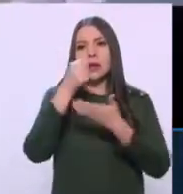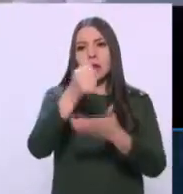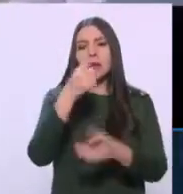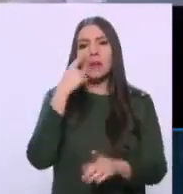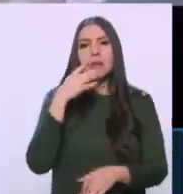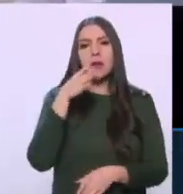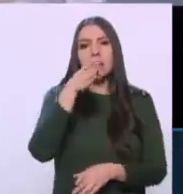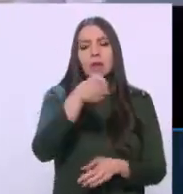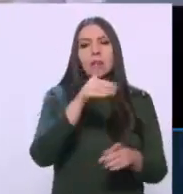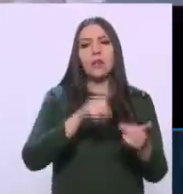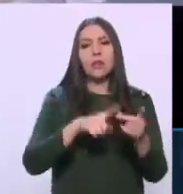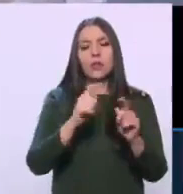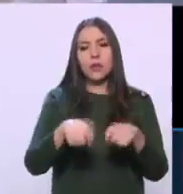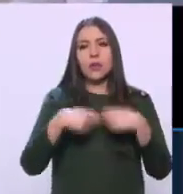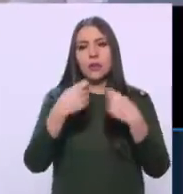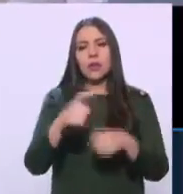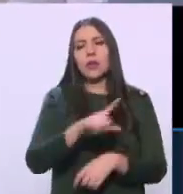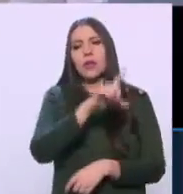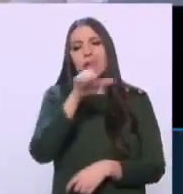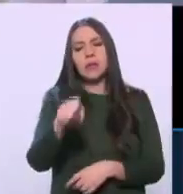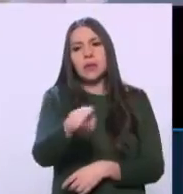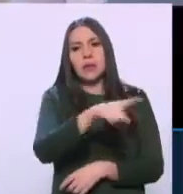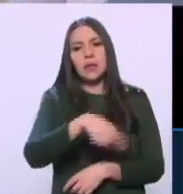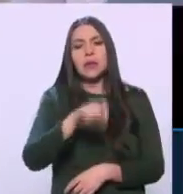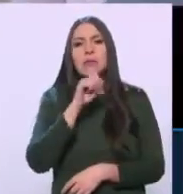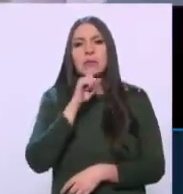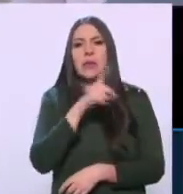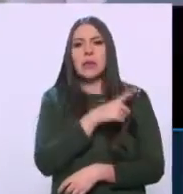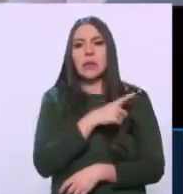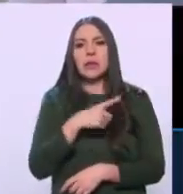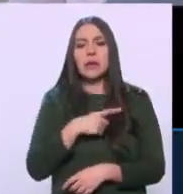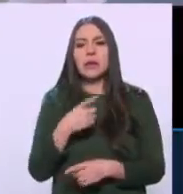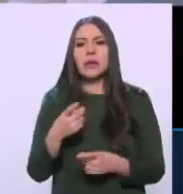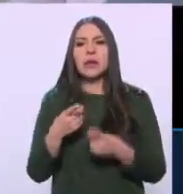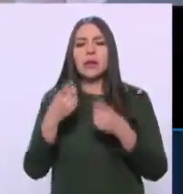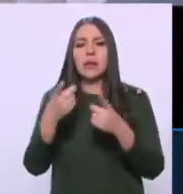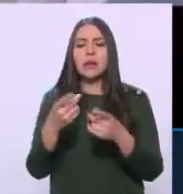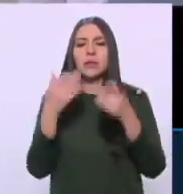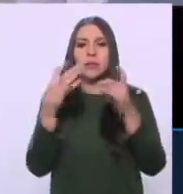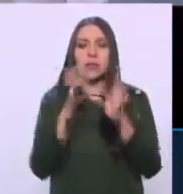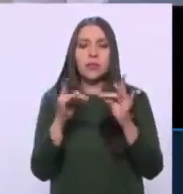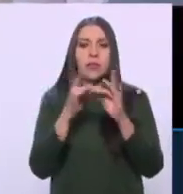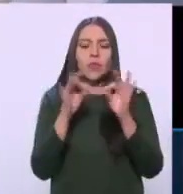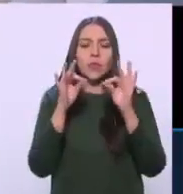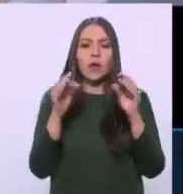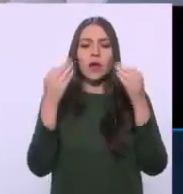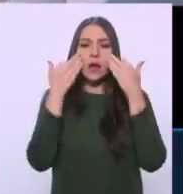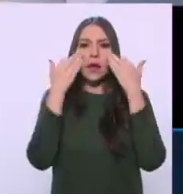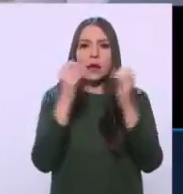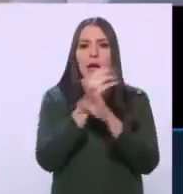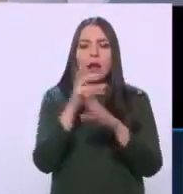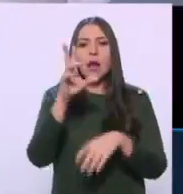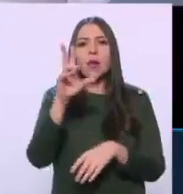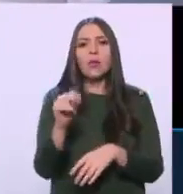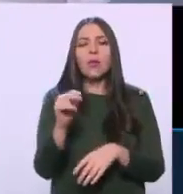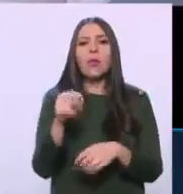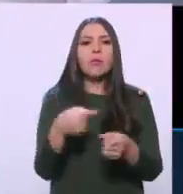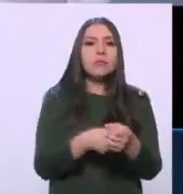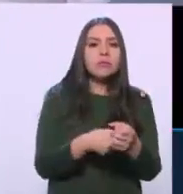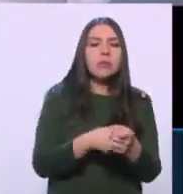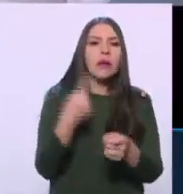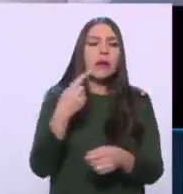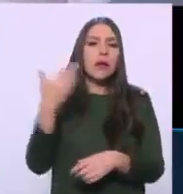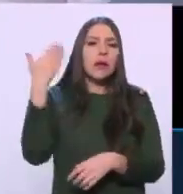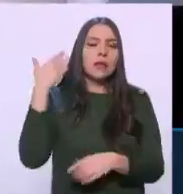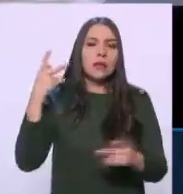a donde se deben dirigir, sí. Y tendrán que ser ellos los que den esta transparencia y que no haya opacidad como sucedía en